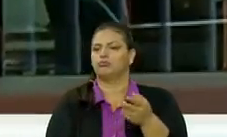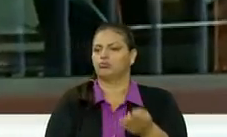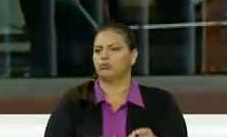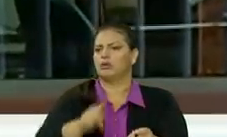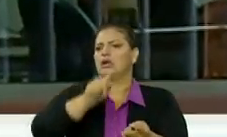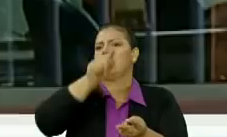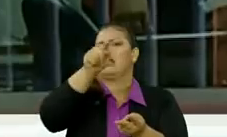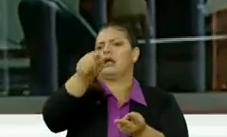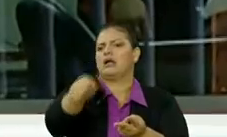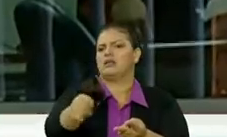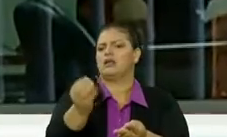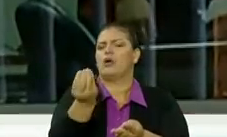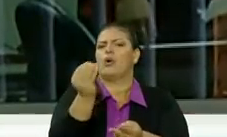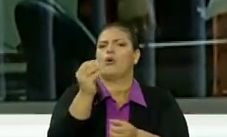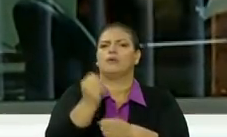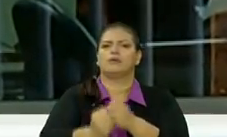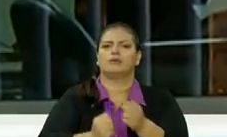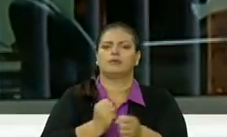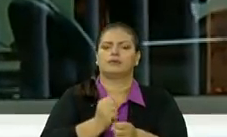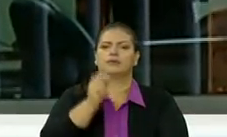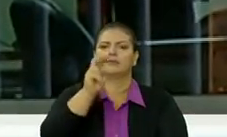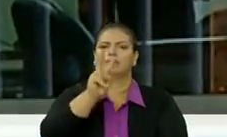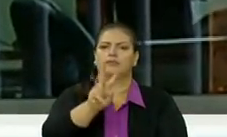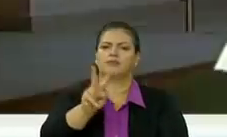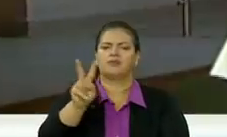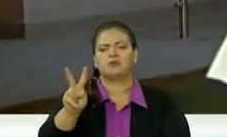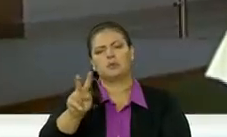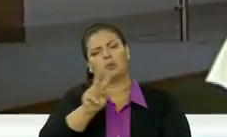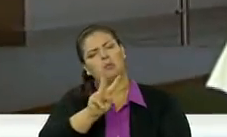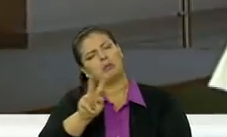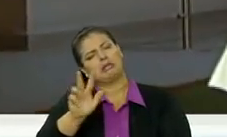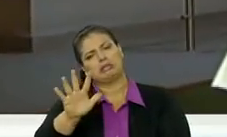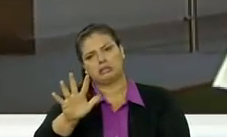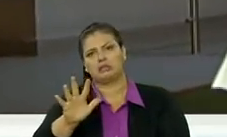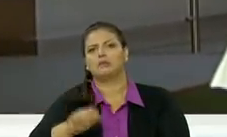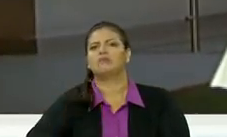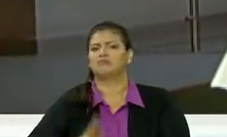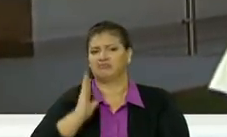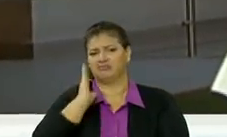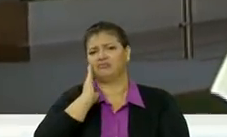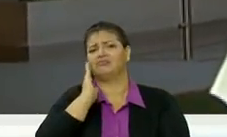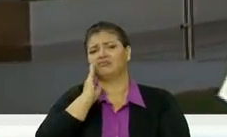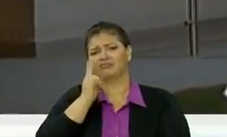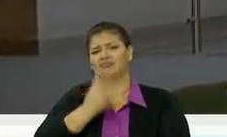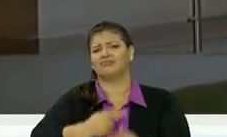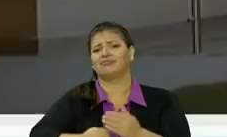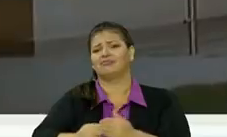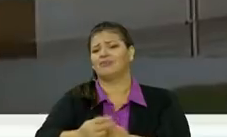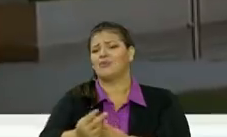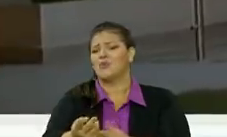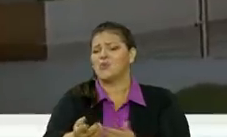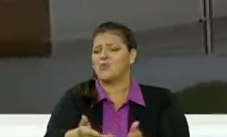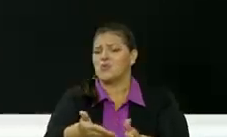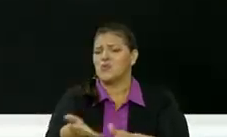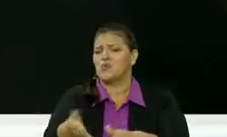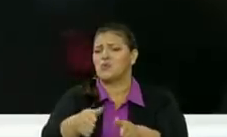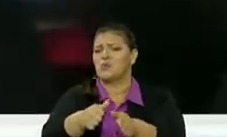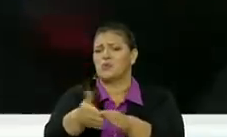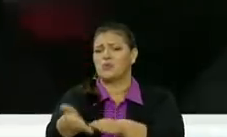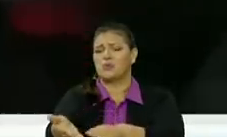familiares, podría tratarse de madre e hija. Vamos a entrar ahorita a hacer las investigaciones de rigor para establecer la identidad del propietario del